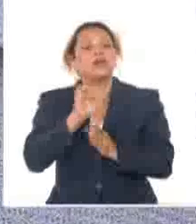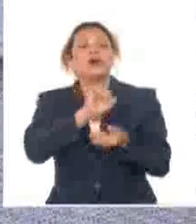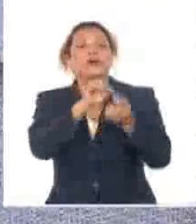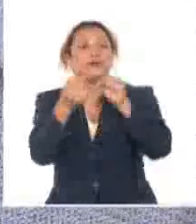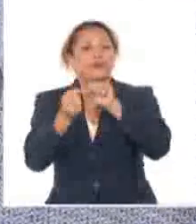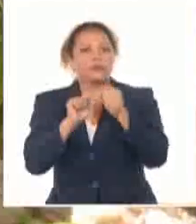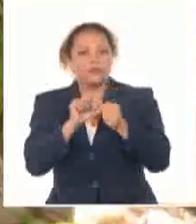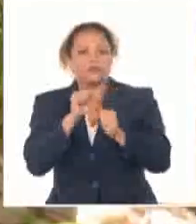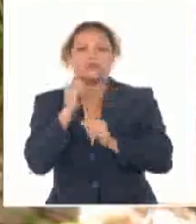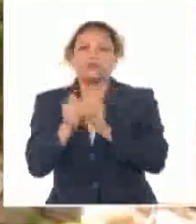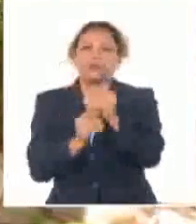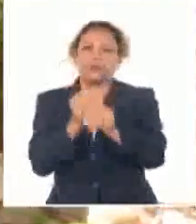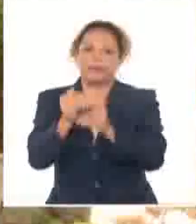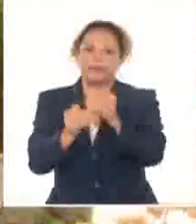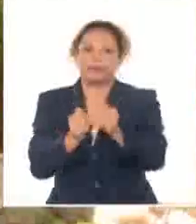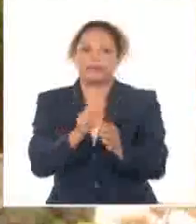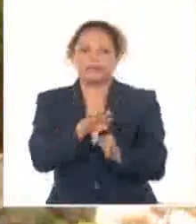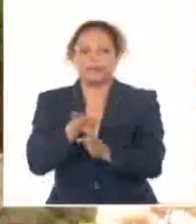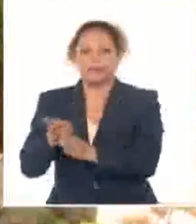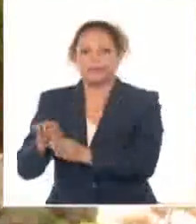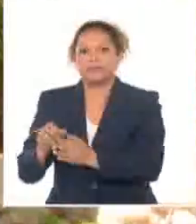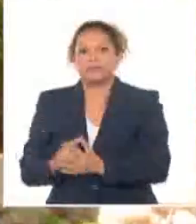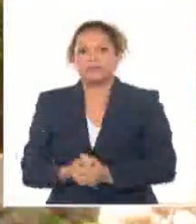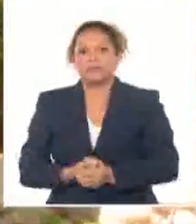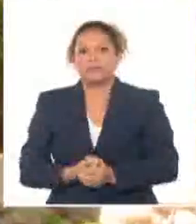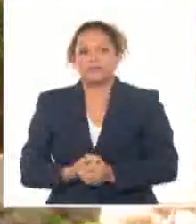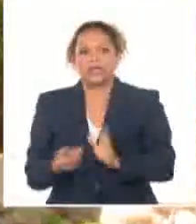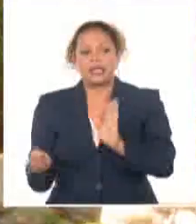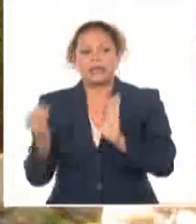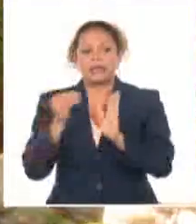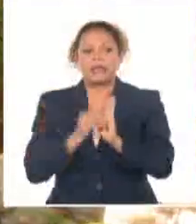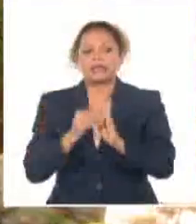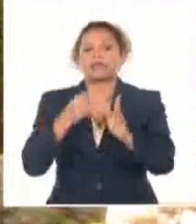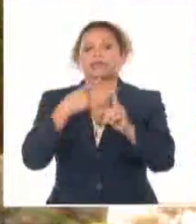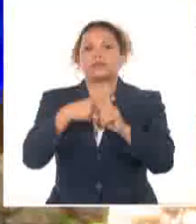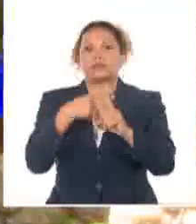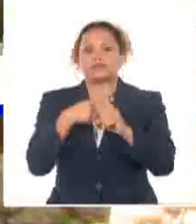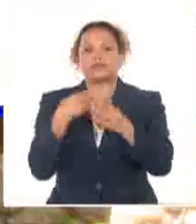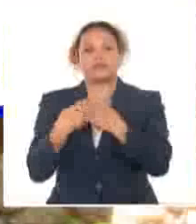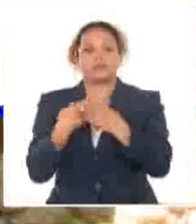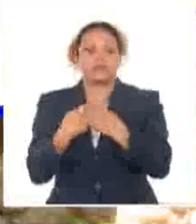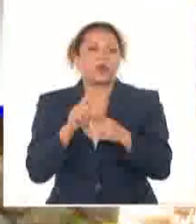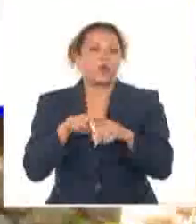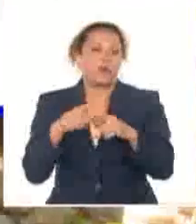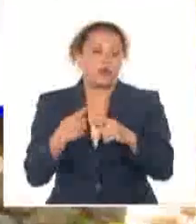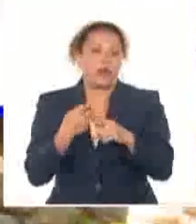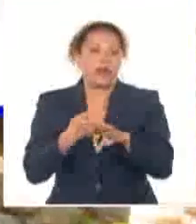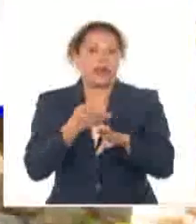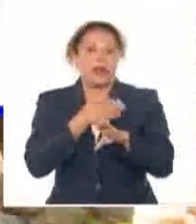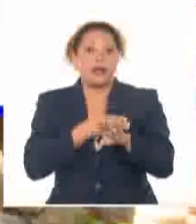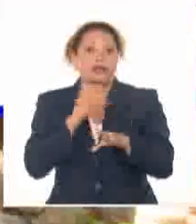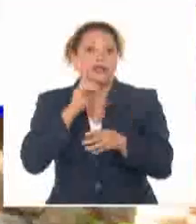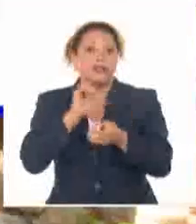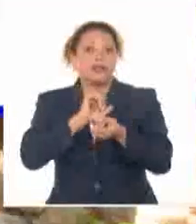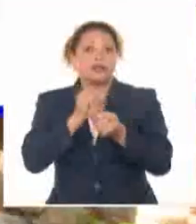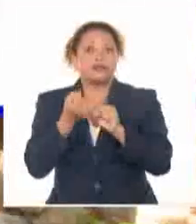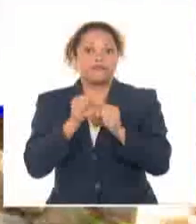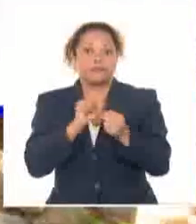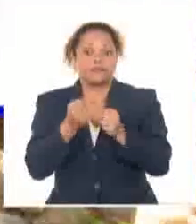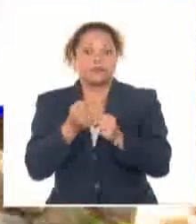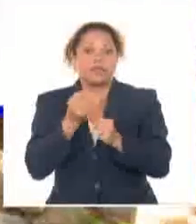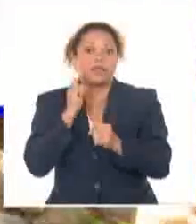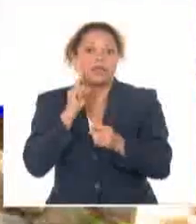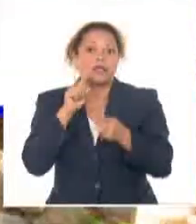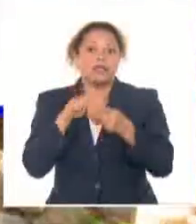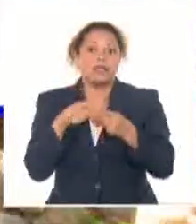avanzando paralelamente. Es positiva su aplicación en las entidades, ya que posterior a una auditoría de desempeño que tiene fundamentalmente